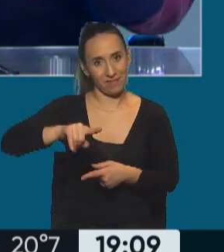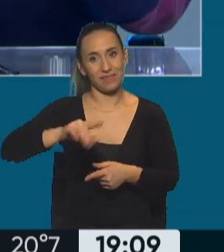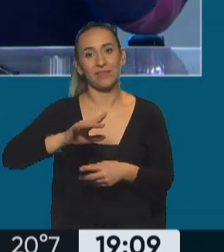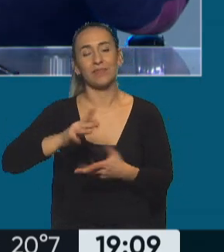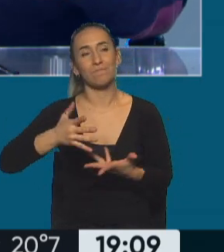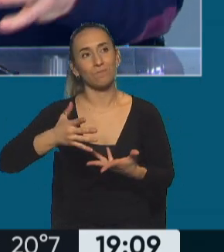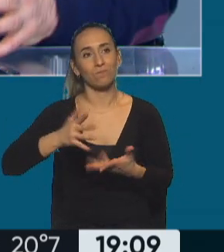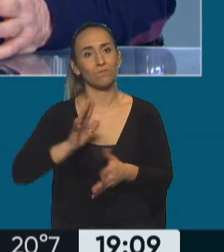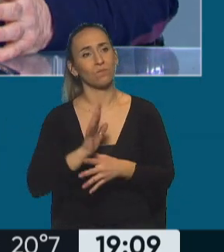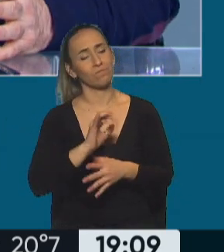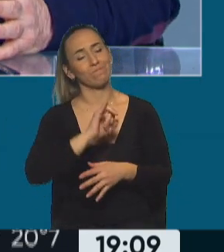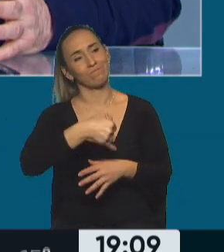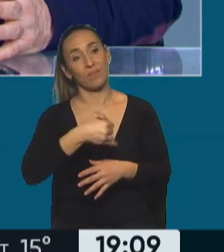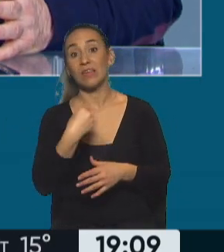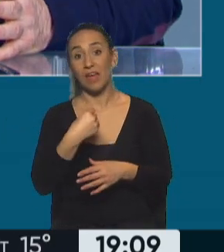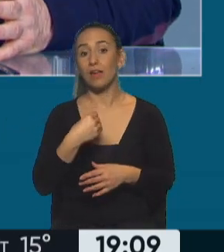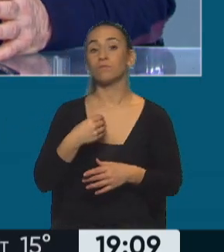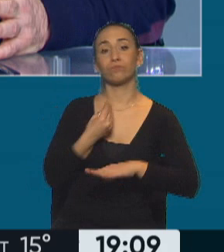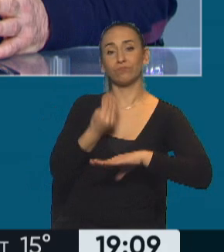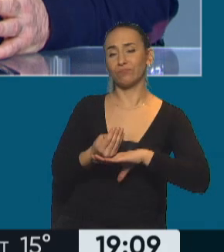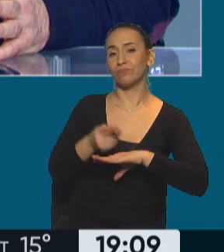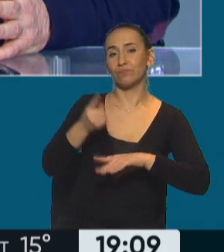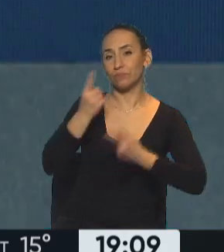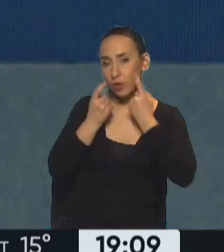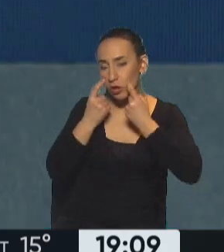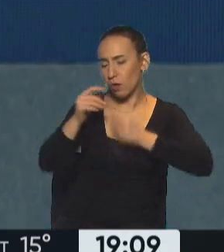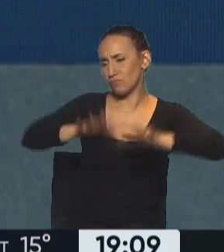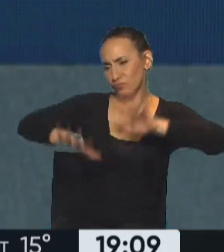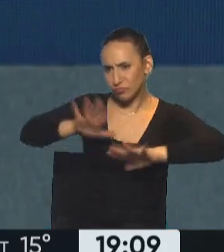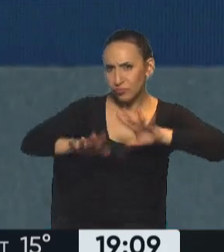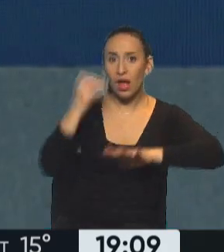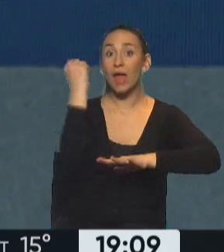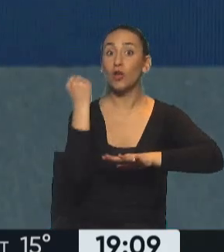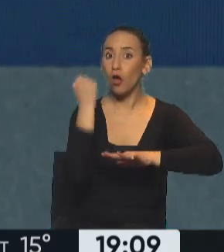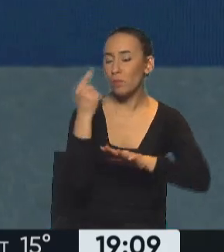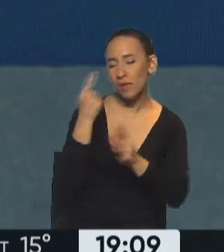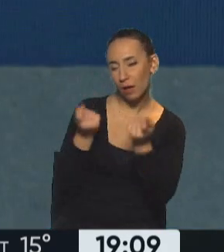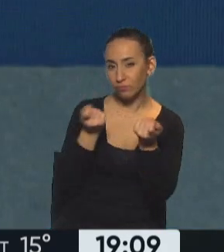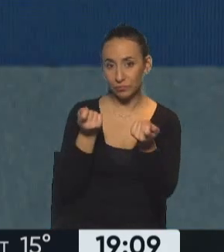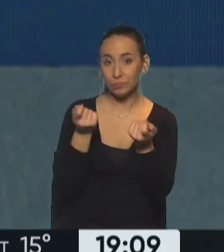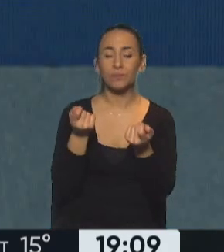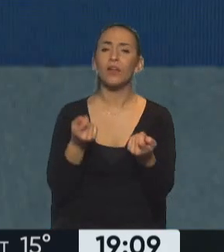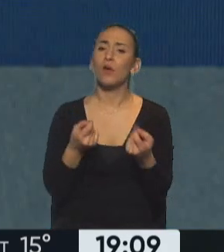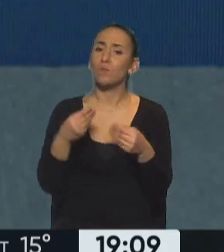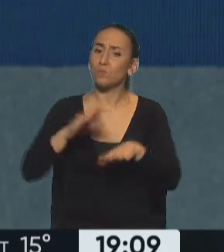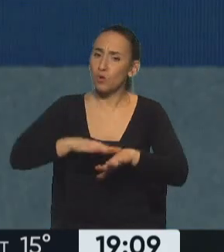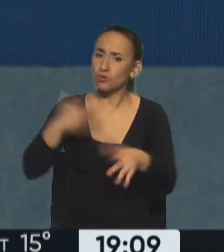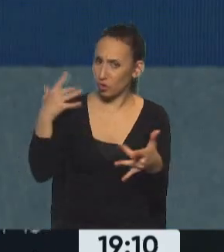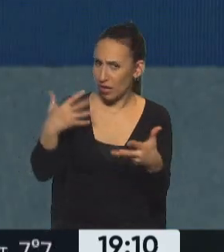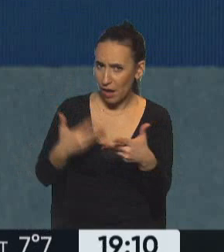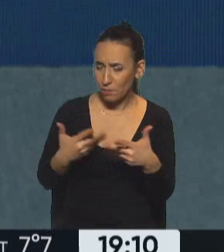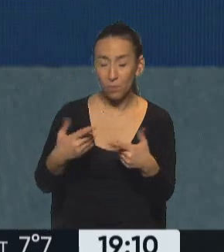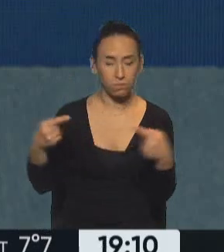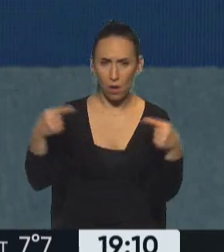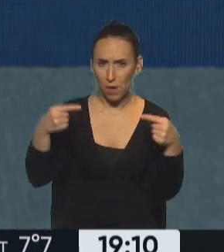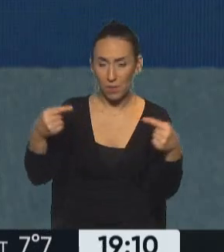haya gobernabilidad económica. Bueno, subyace también acá que hay un acuerdo dentro del Frente, después de mucho tiempo de desencuentros. Digo, la salida de Guzmán habilita que empieza a